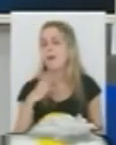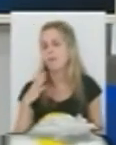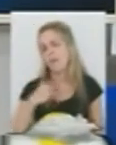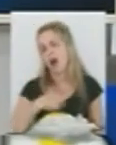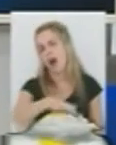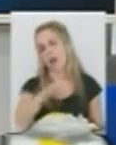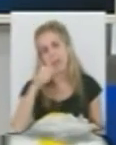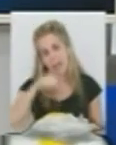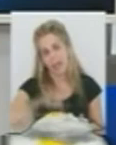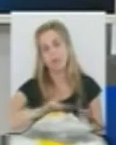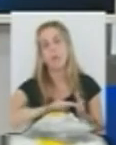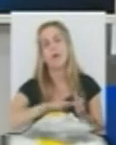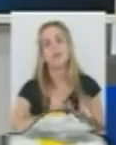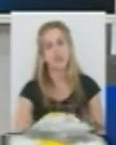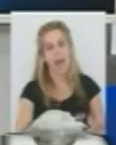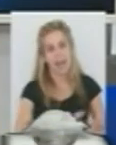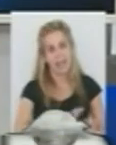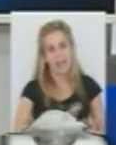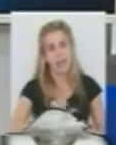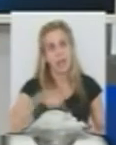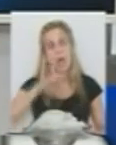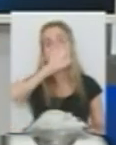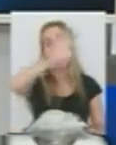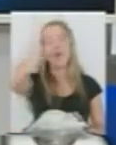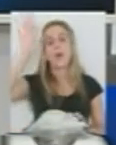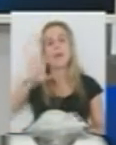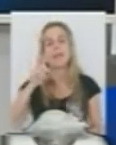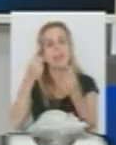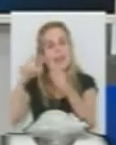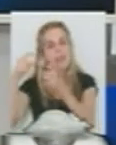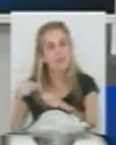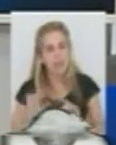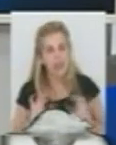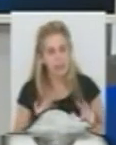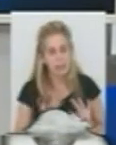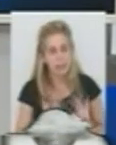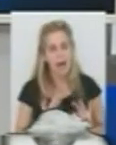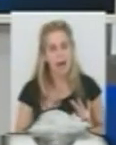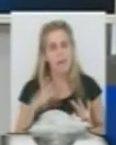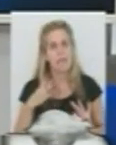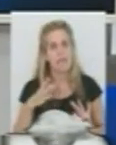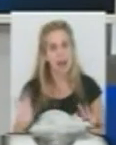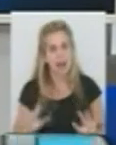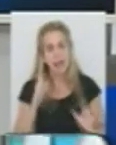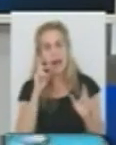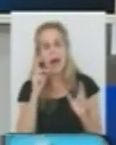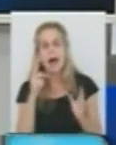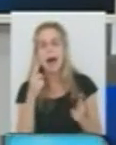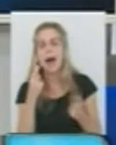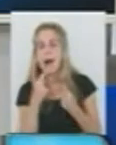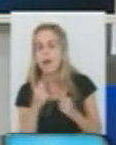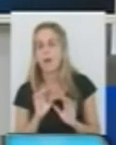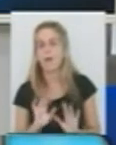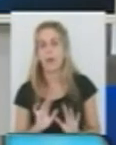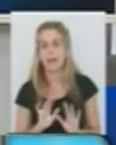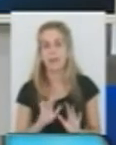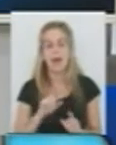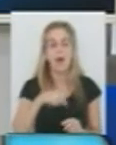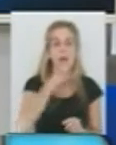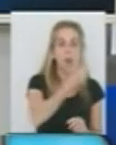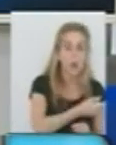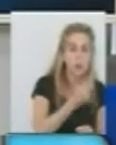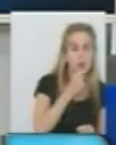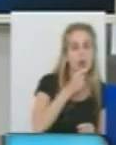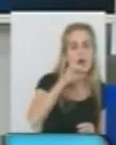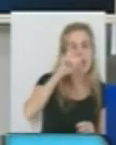la provincia. Claro. Bueno, de hecho, ayer comentamos que Francisco de Narváez ahora está de vuelta coqueteando